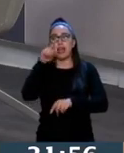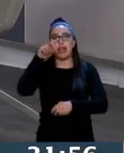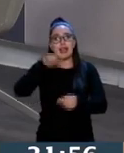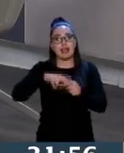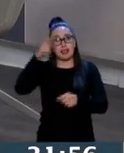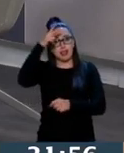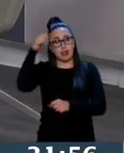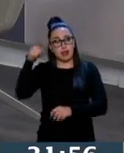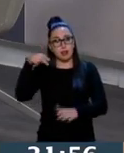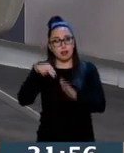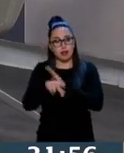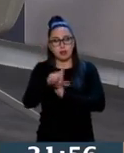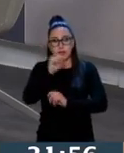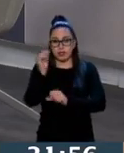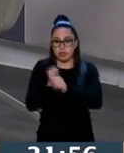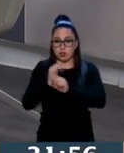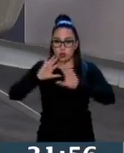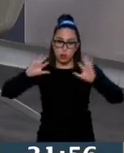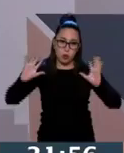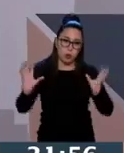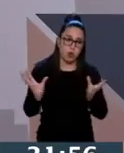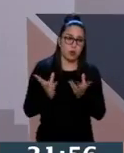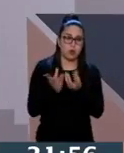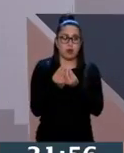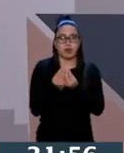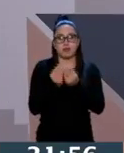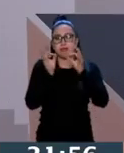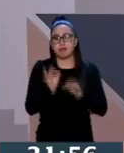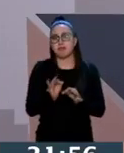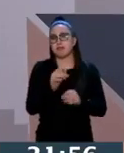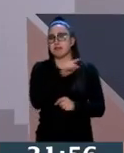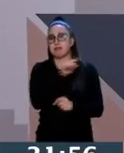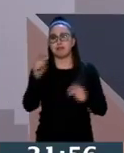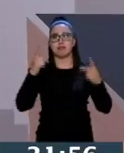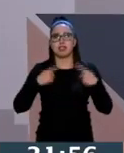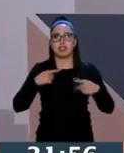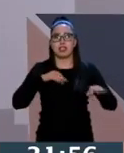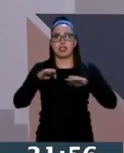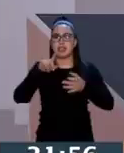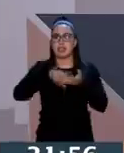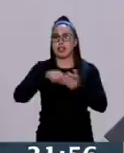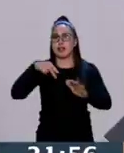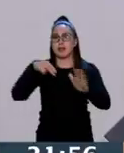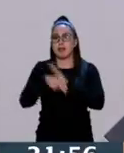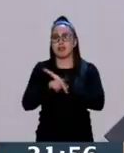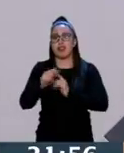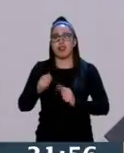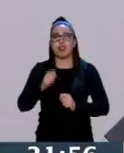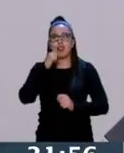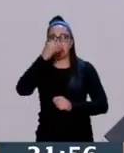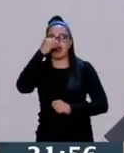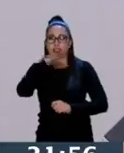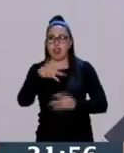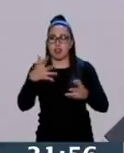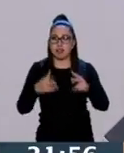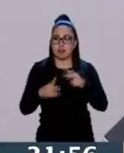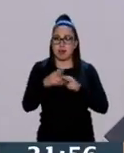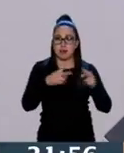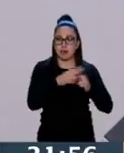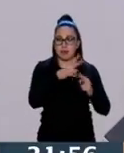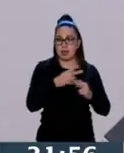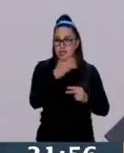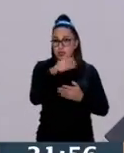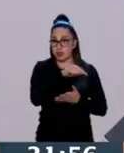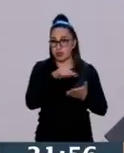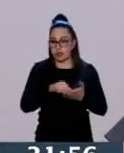con la evidencia después de la investigación, que hubo una intencionalidad por parte de trabajadores en esa zona. Ahora, creo que es importante detenernos, porque más allá